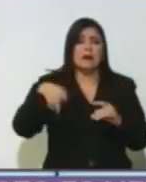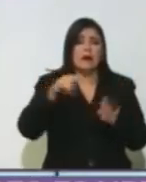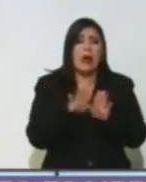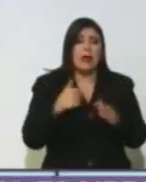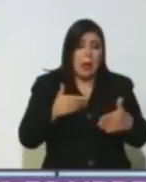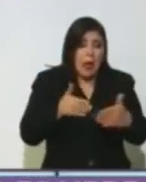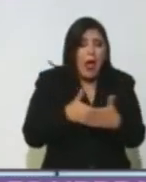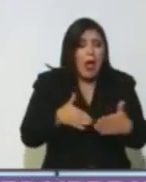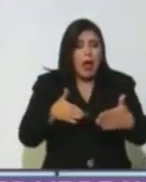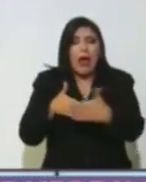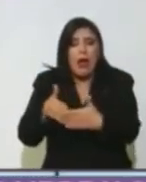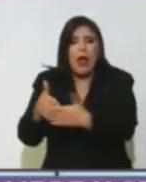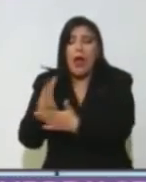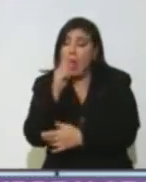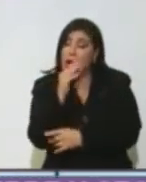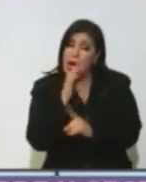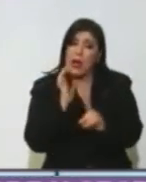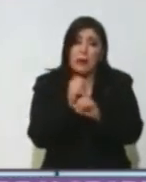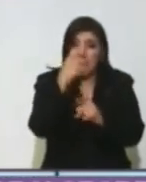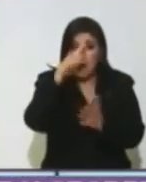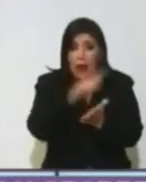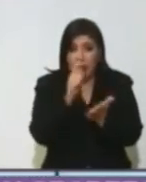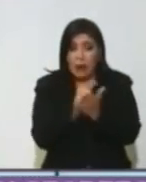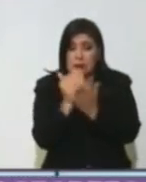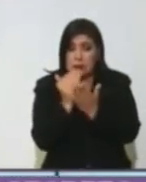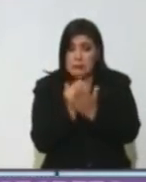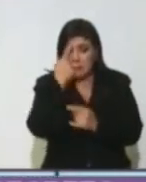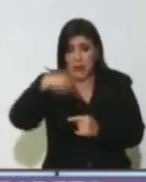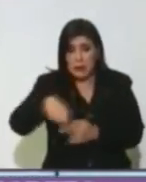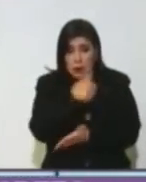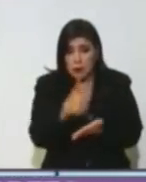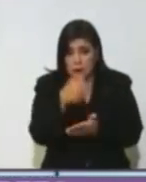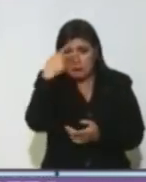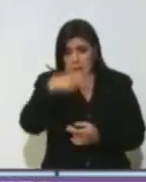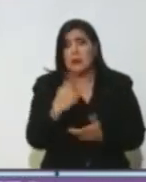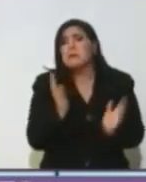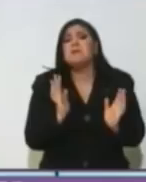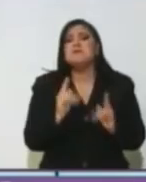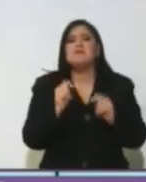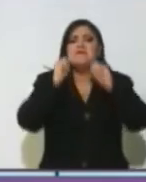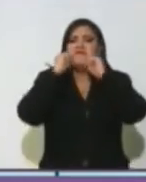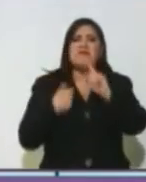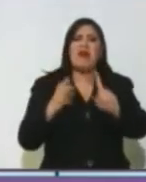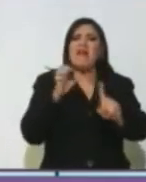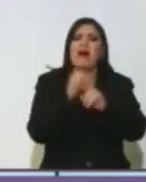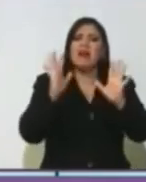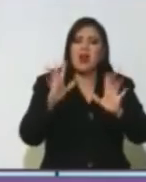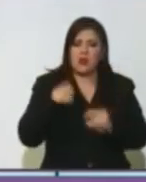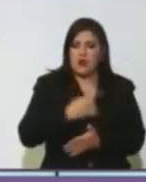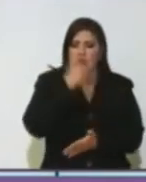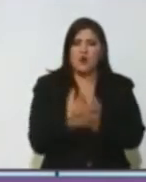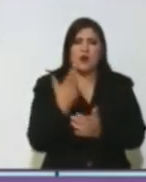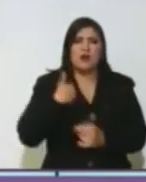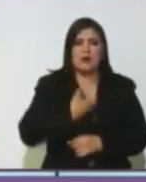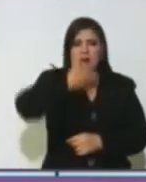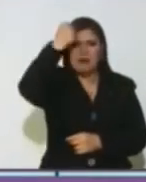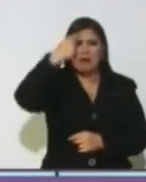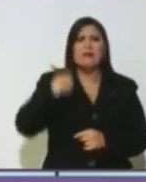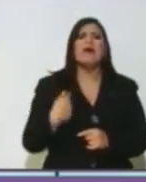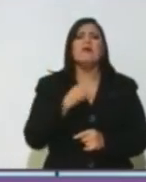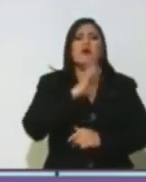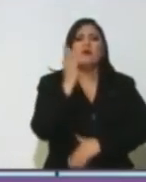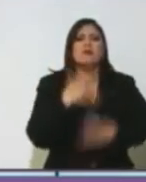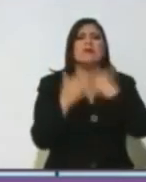trabas en las leyes que rigen nuestra ciudad lo logramos soy la única candidata que rebasó